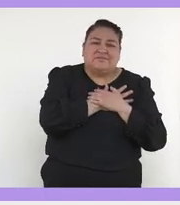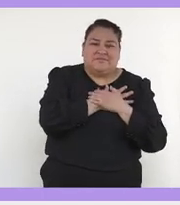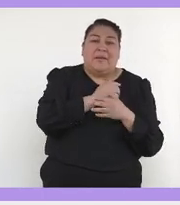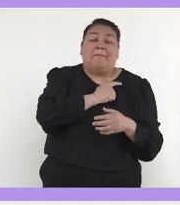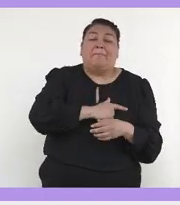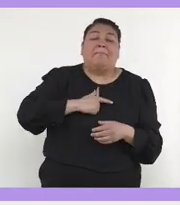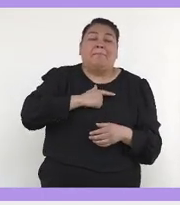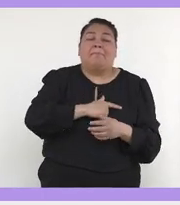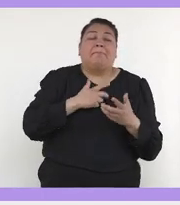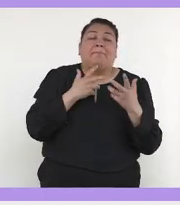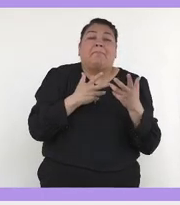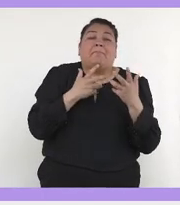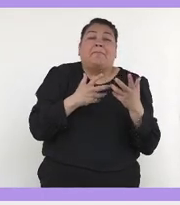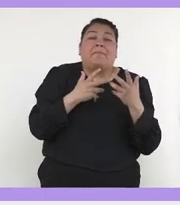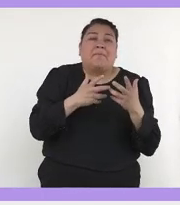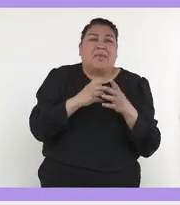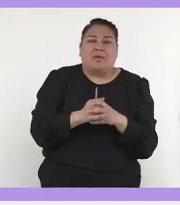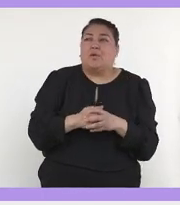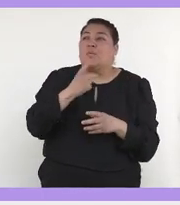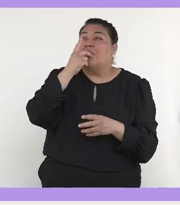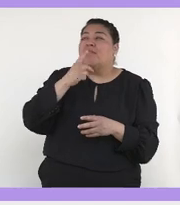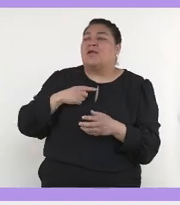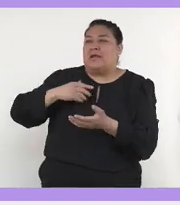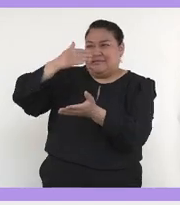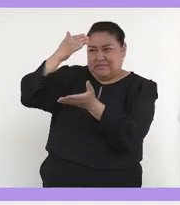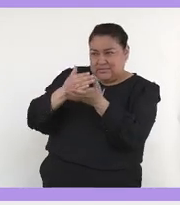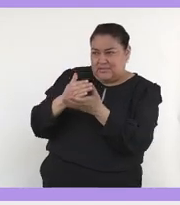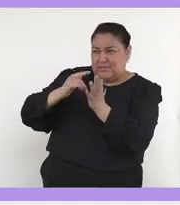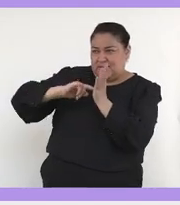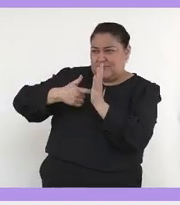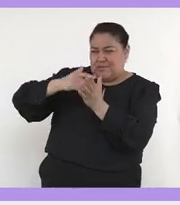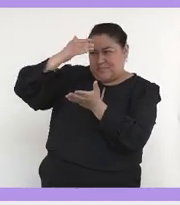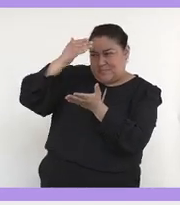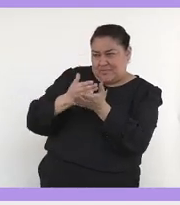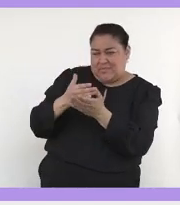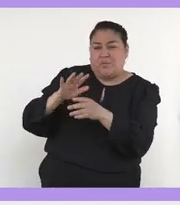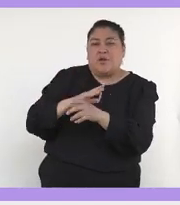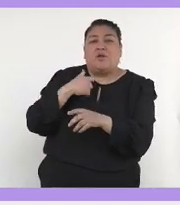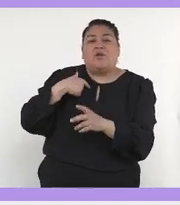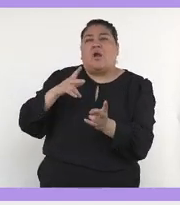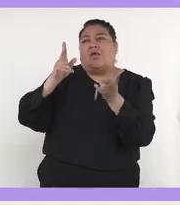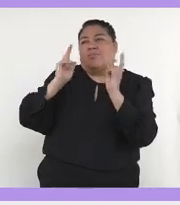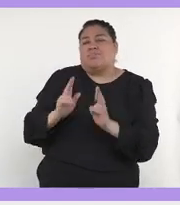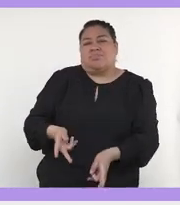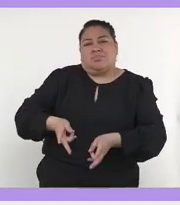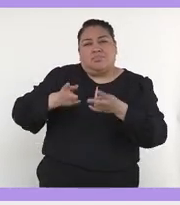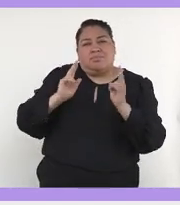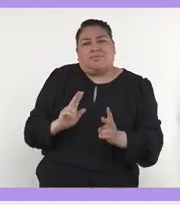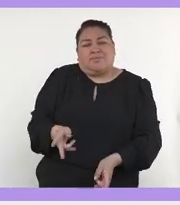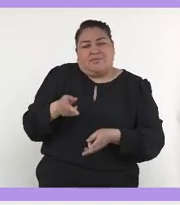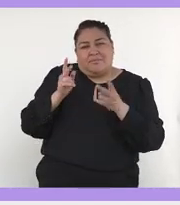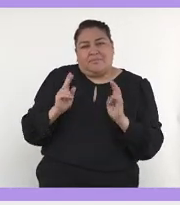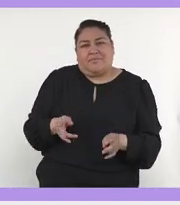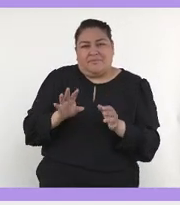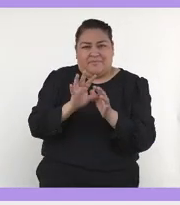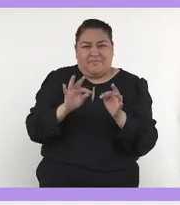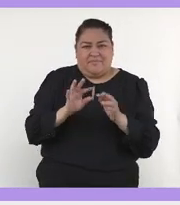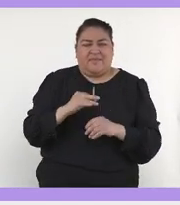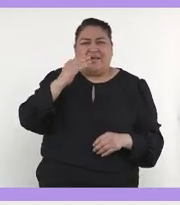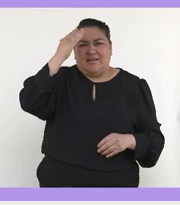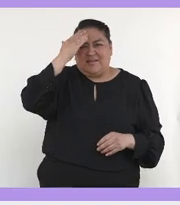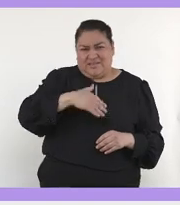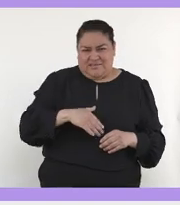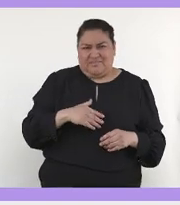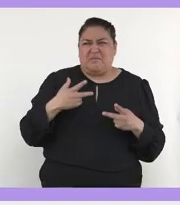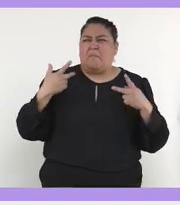hilo de media así que por favor ya pedí aquí que me digan para porque si no yo así sigo hablando y y ese es el de lenguaje incluyente